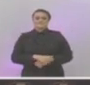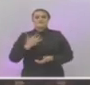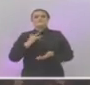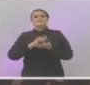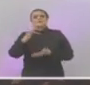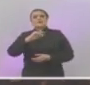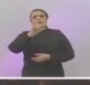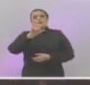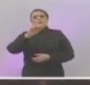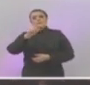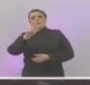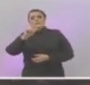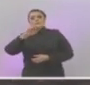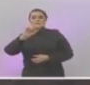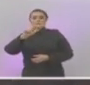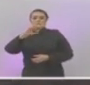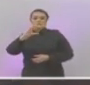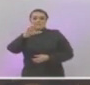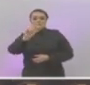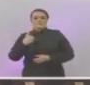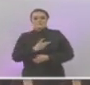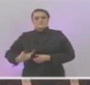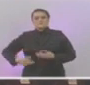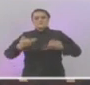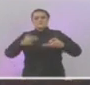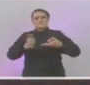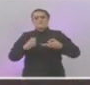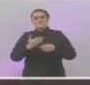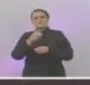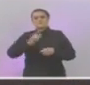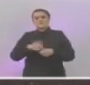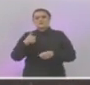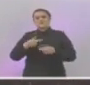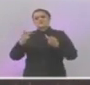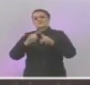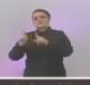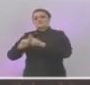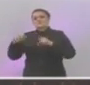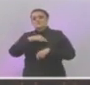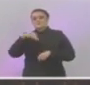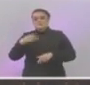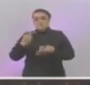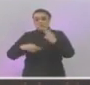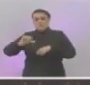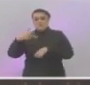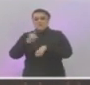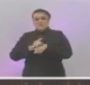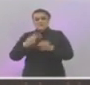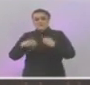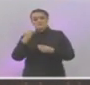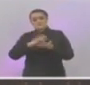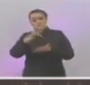Gracias a Juan Pablo Almazán Cue, presidente del Supremo Tribunal de Justicia del Estado, y a los integrantes de este poder que nos acompañan. Muchas